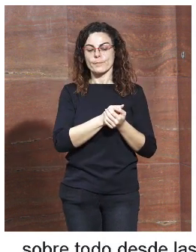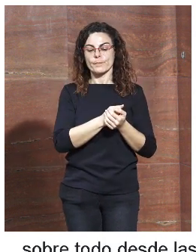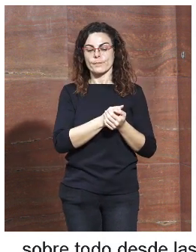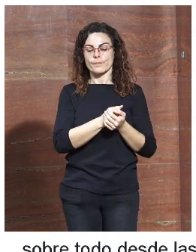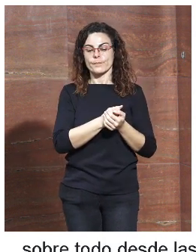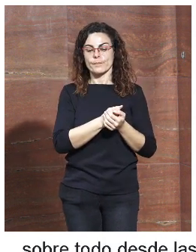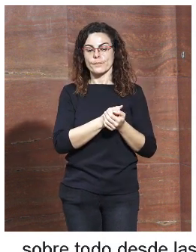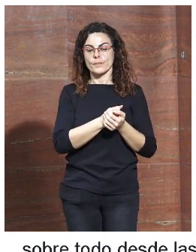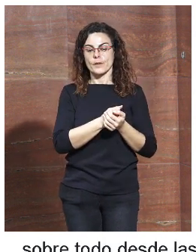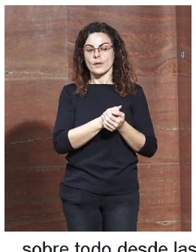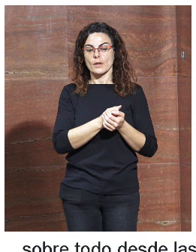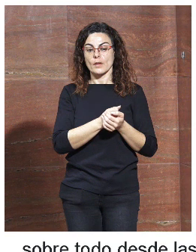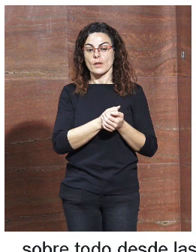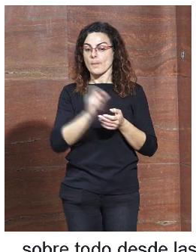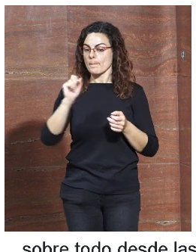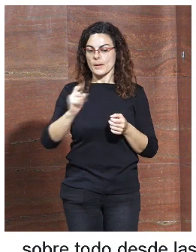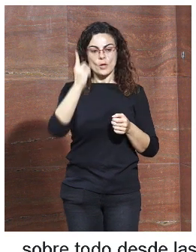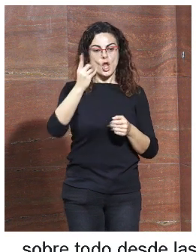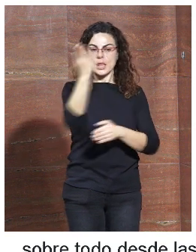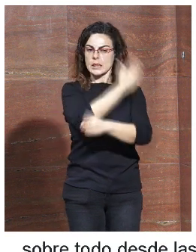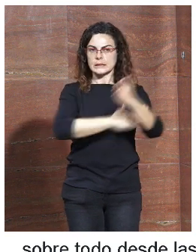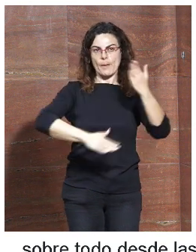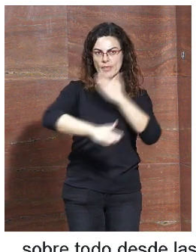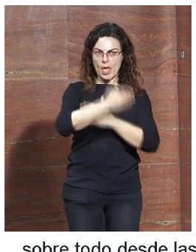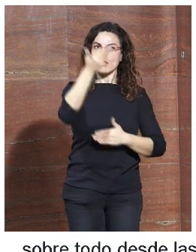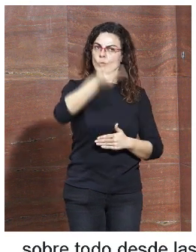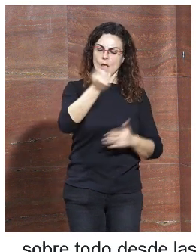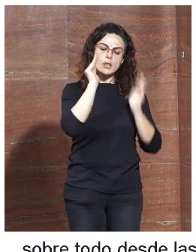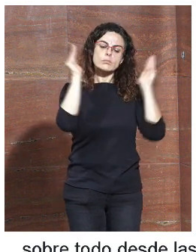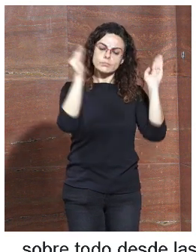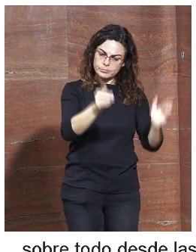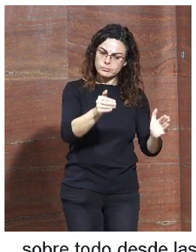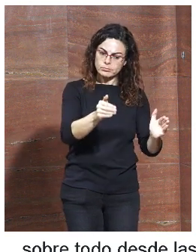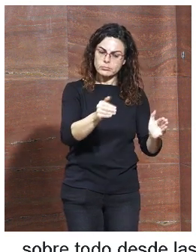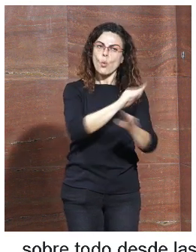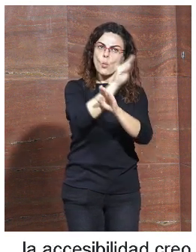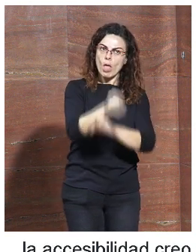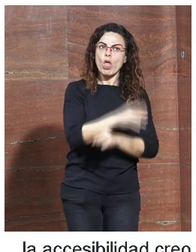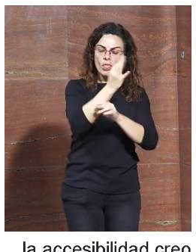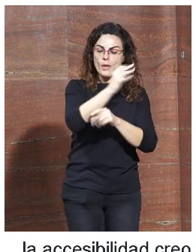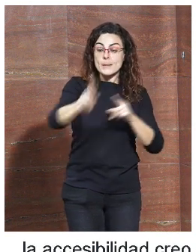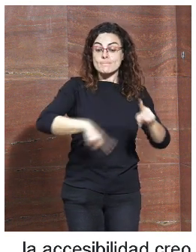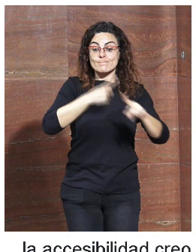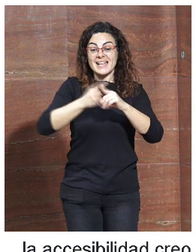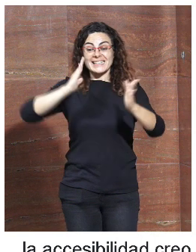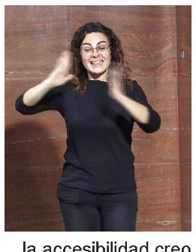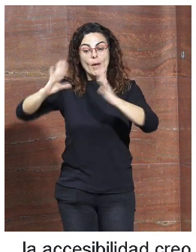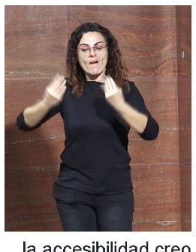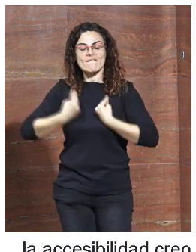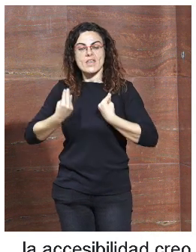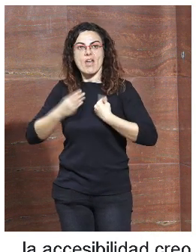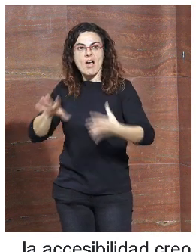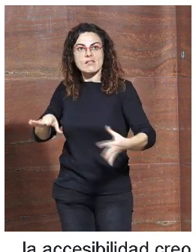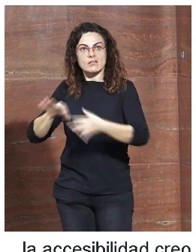atender a las discapacidades graves, pero hay que atender también a esa etapa de la vida